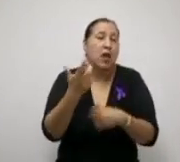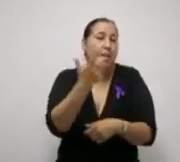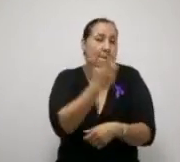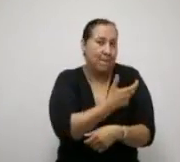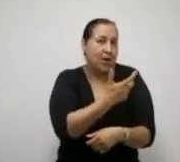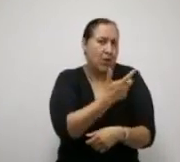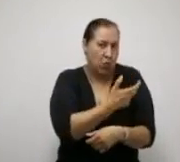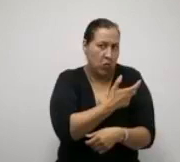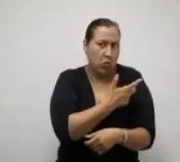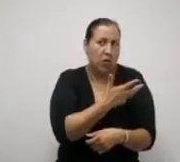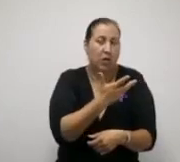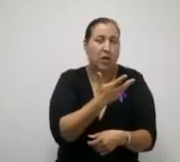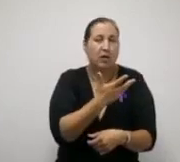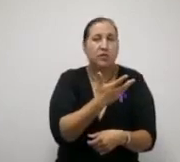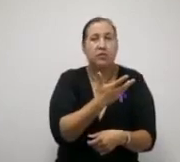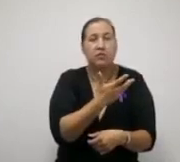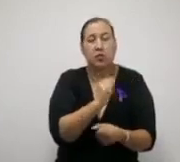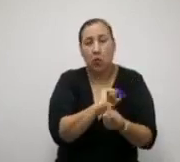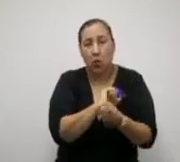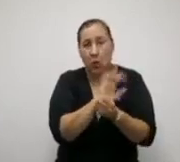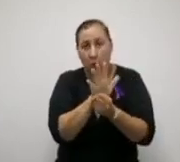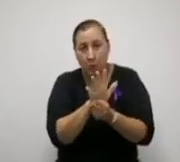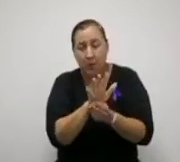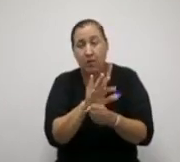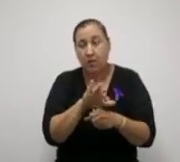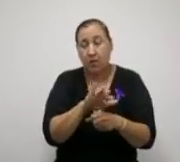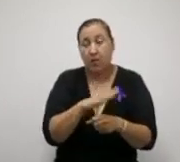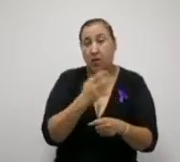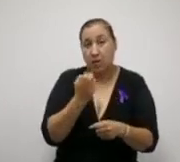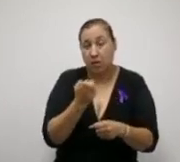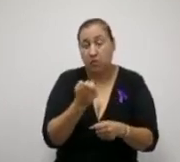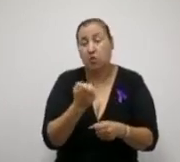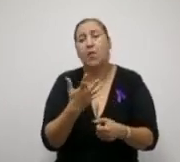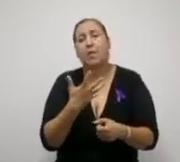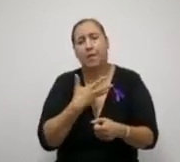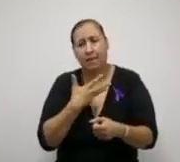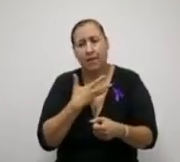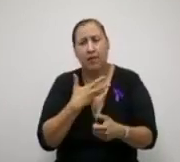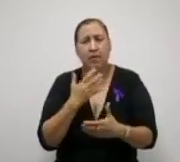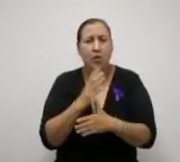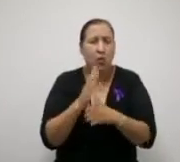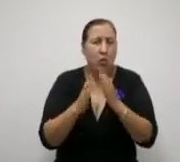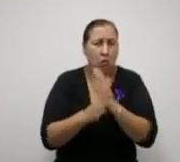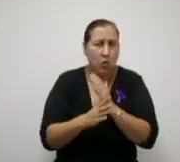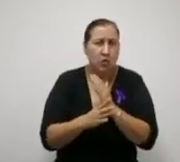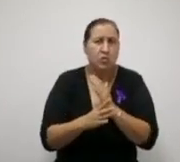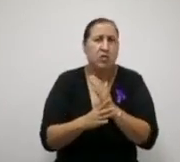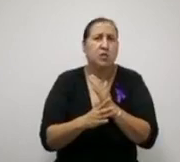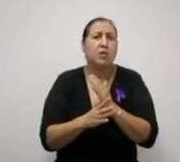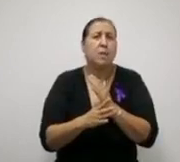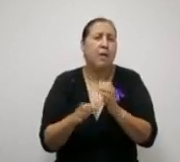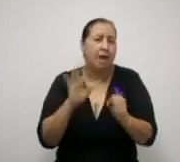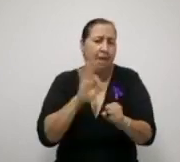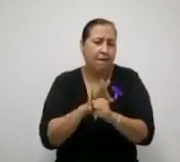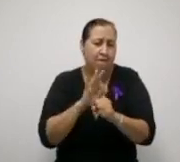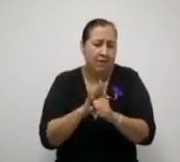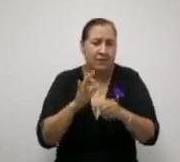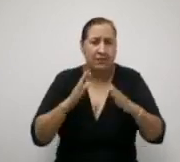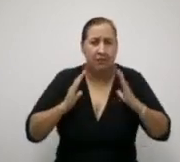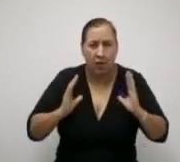vacunas contra el COVID-19 contienen elementos que nos van a brindar la inmunidad para